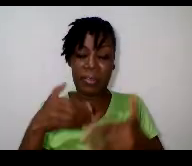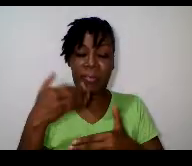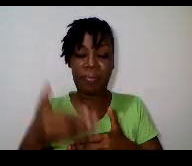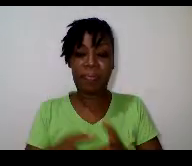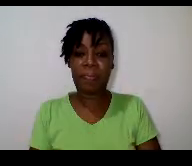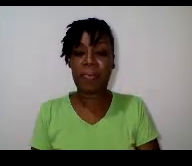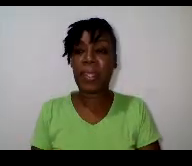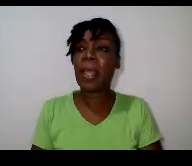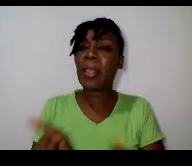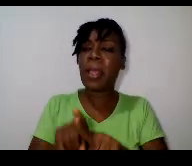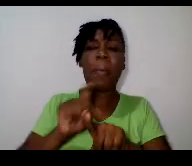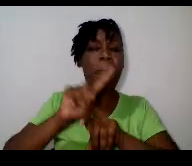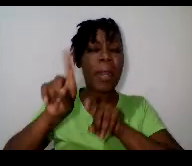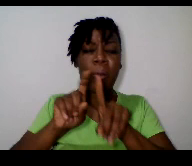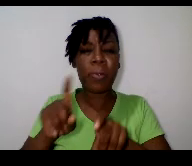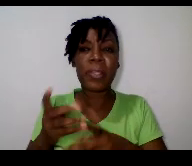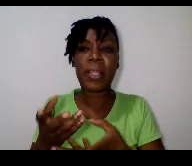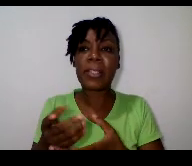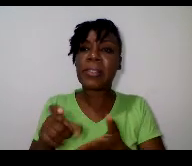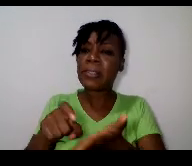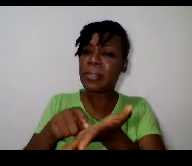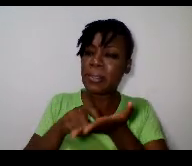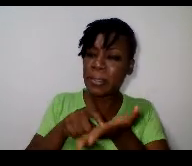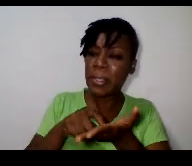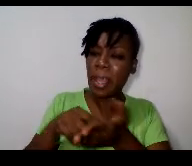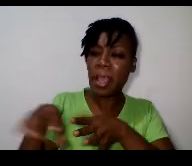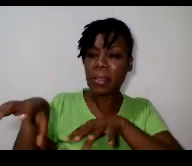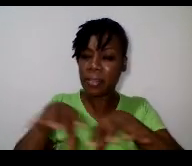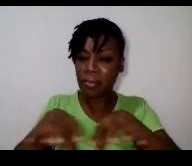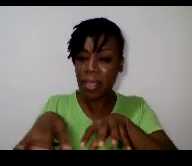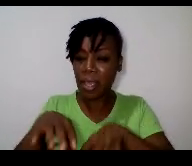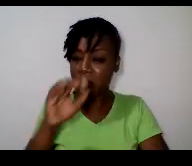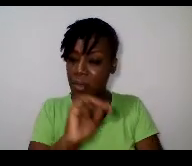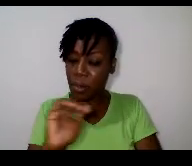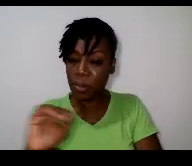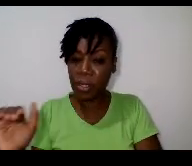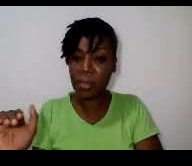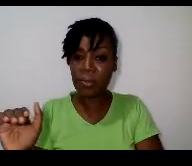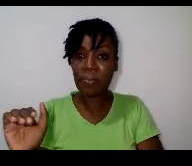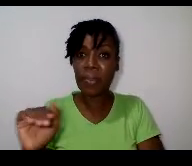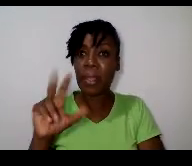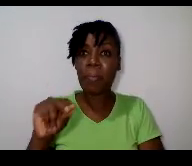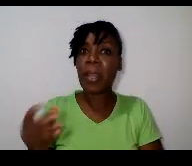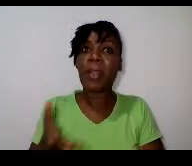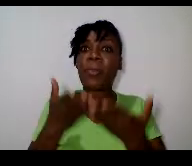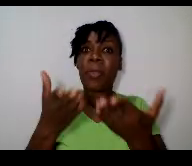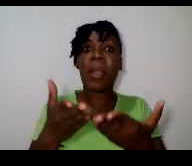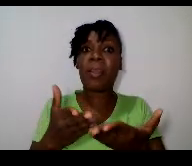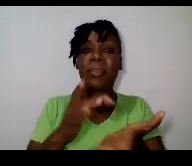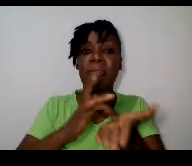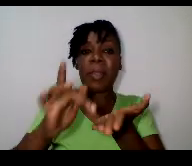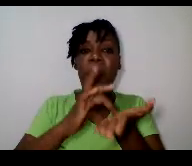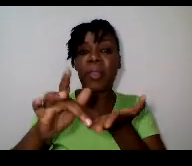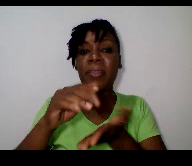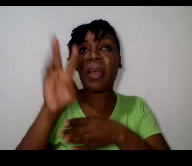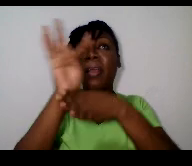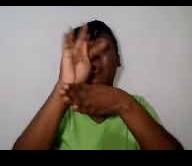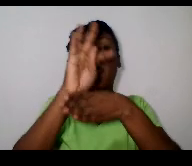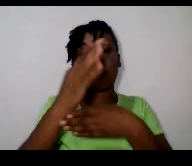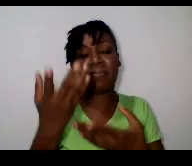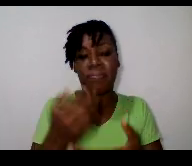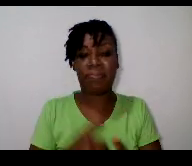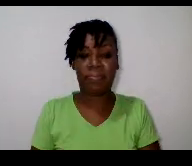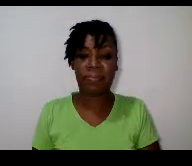nos preguntan por recomendaciones de actividades para los niños en lugar de darles una pantalla.